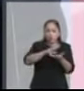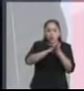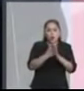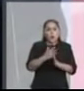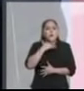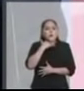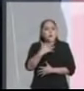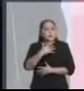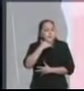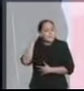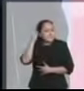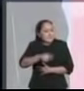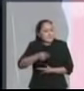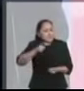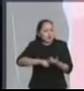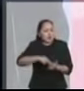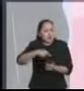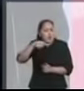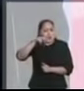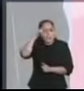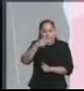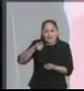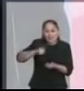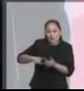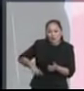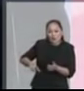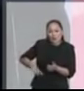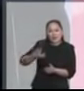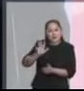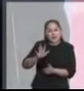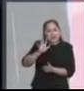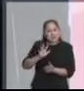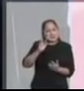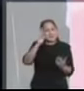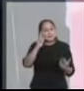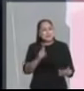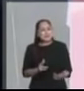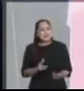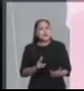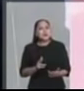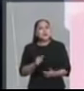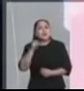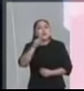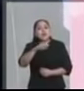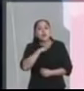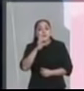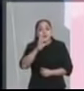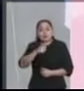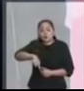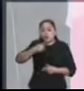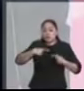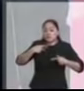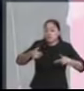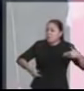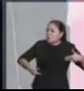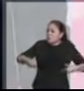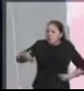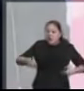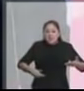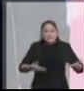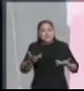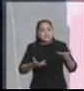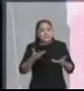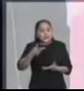corrupción sistémica que ha desprestigiado a la democracia mexicana y que forma parte de esta, digamos, desencanto de los mexicanos.